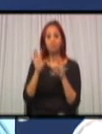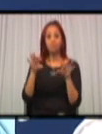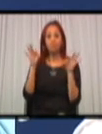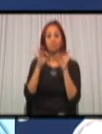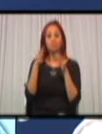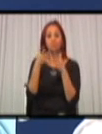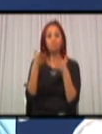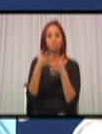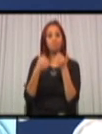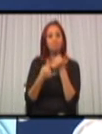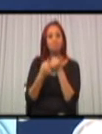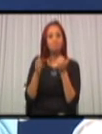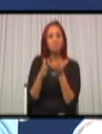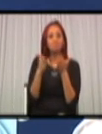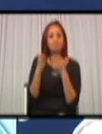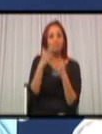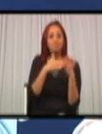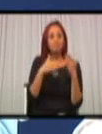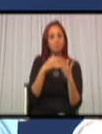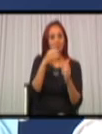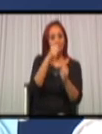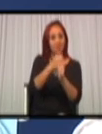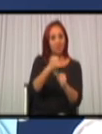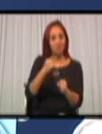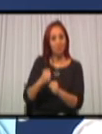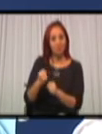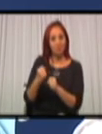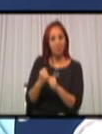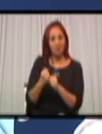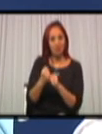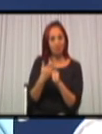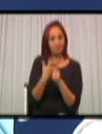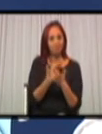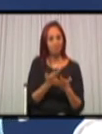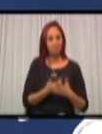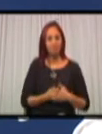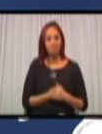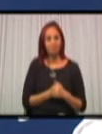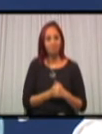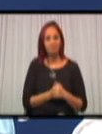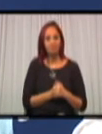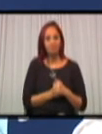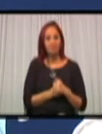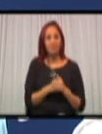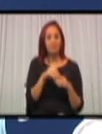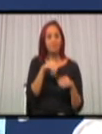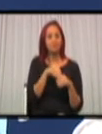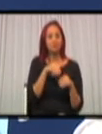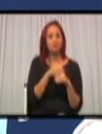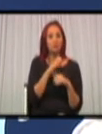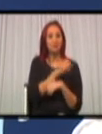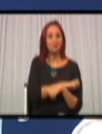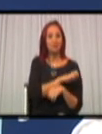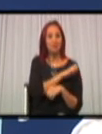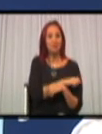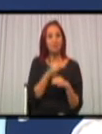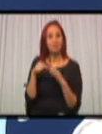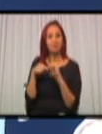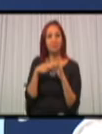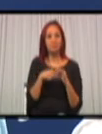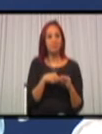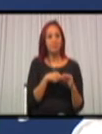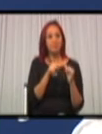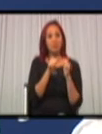que estamos promoviendo en la parte laboral es la inversión extranjera, principalmente con